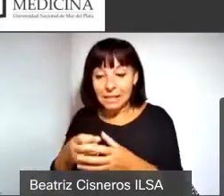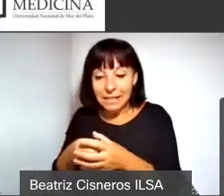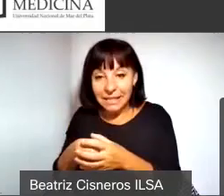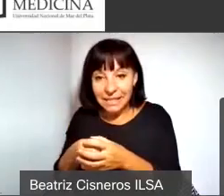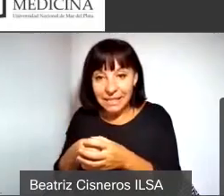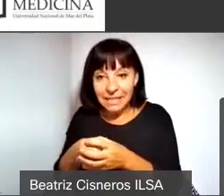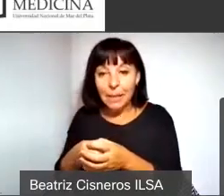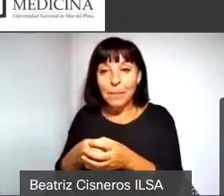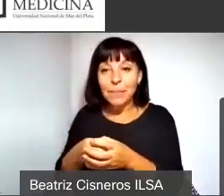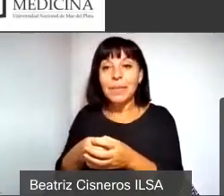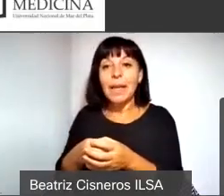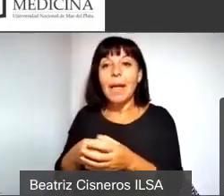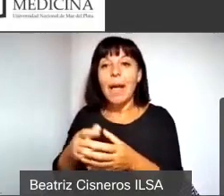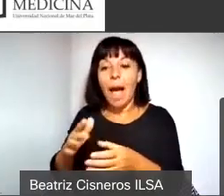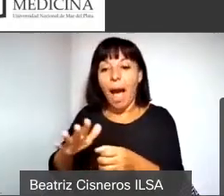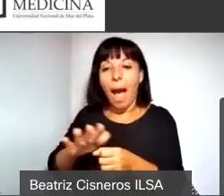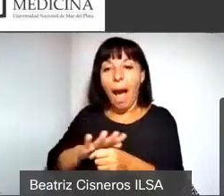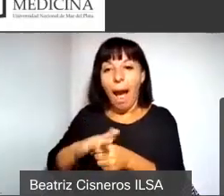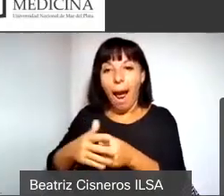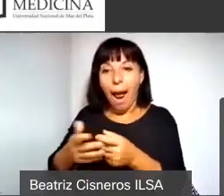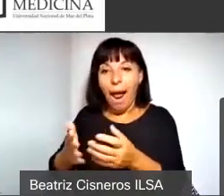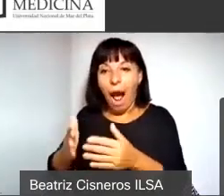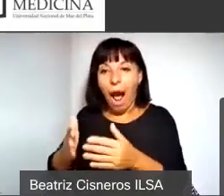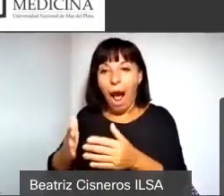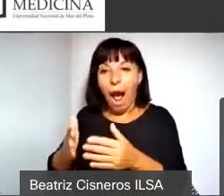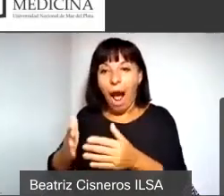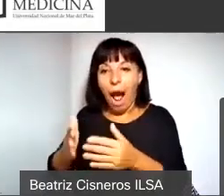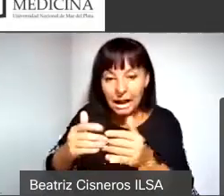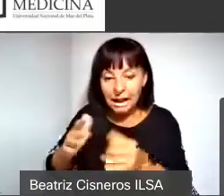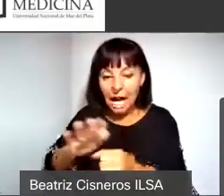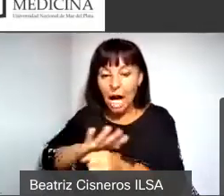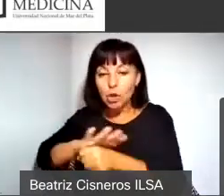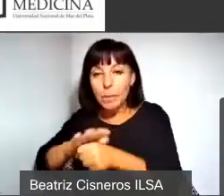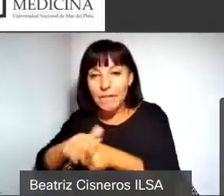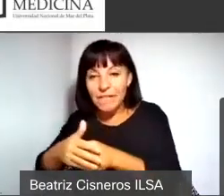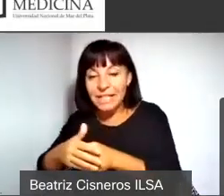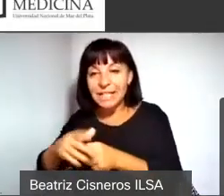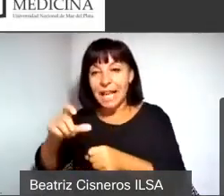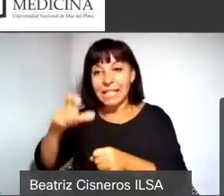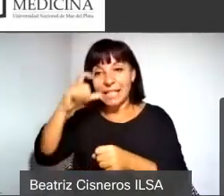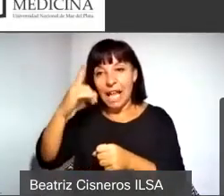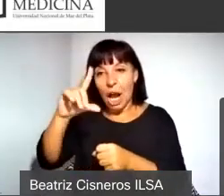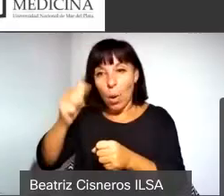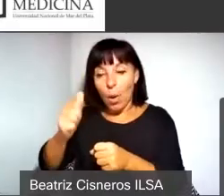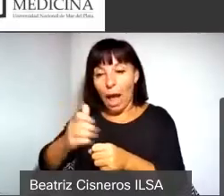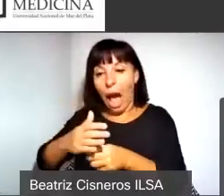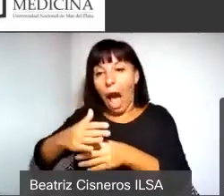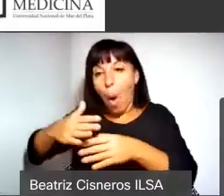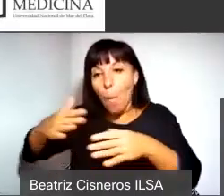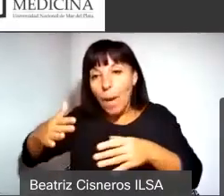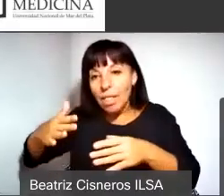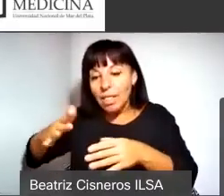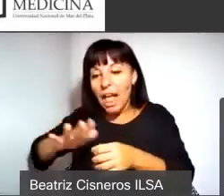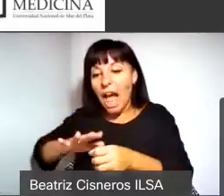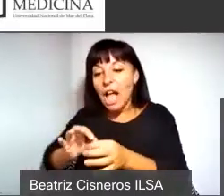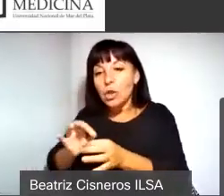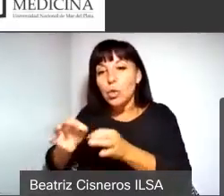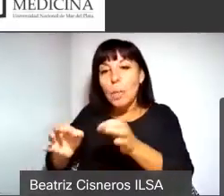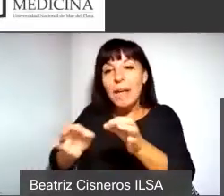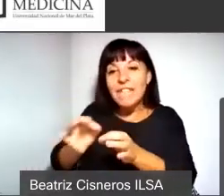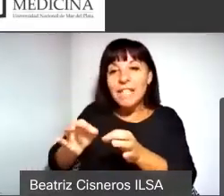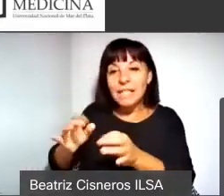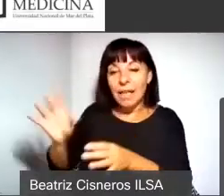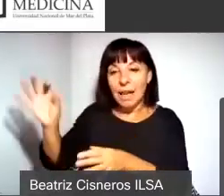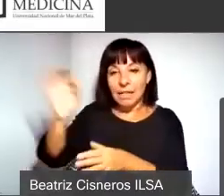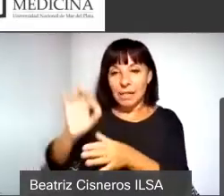plasmática, van a restaurar la superficie de la célula, van a incrementar la superficie celular.